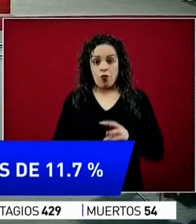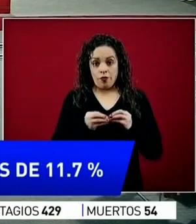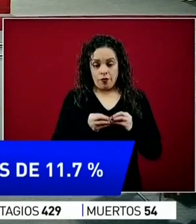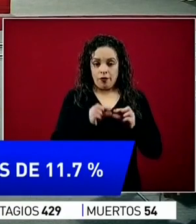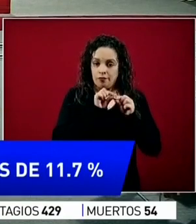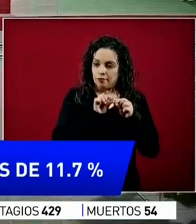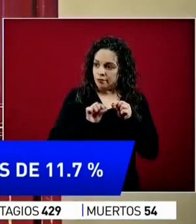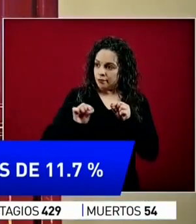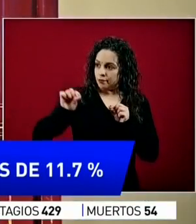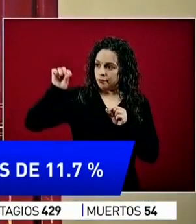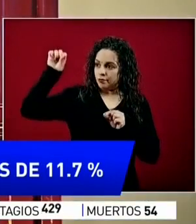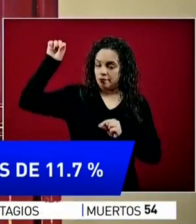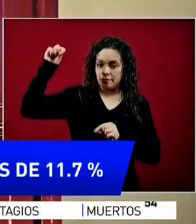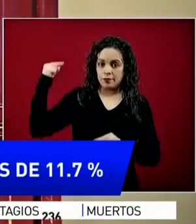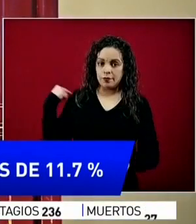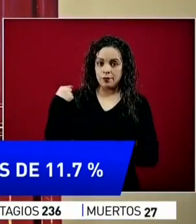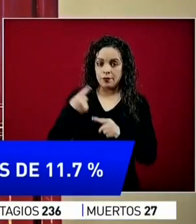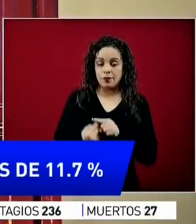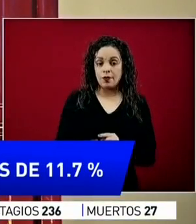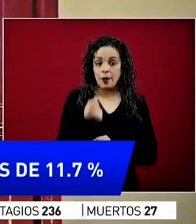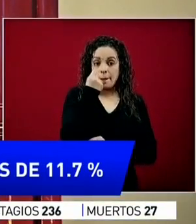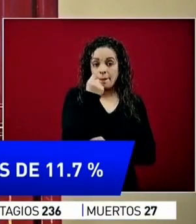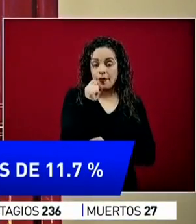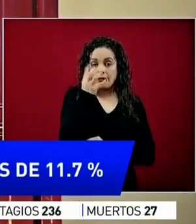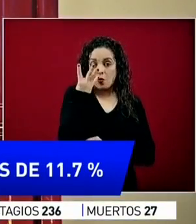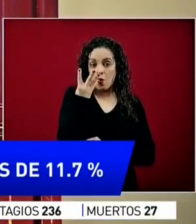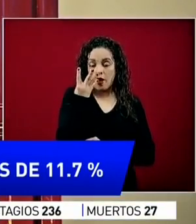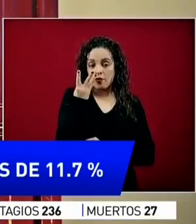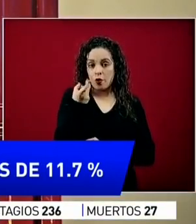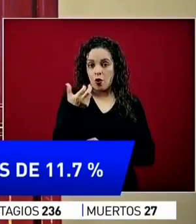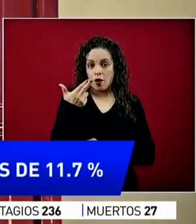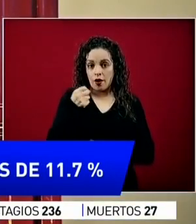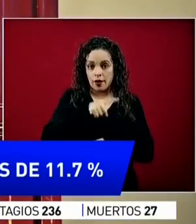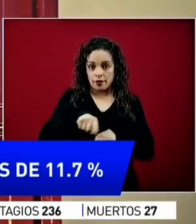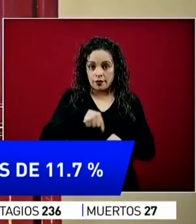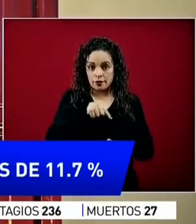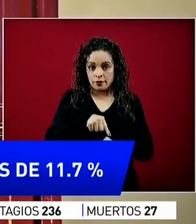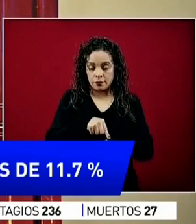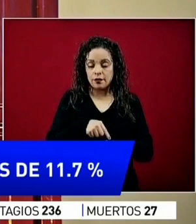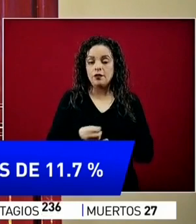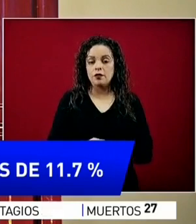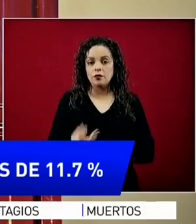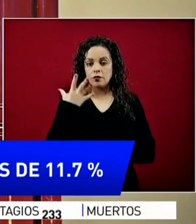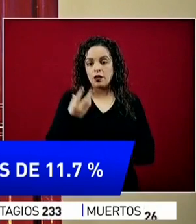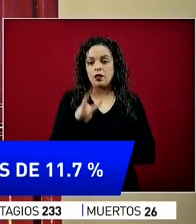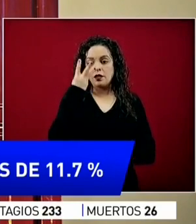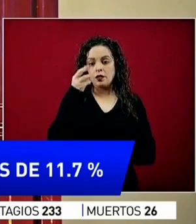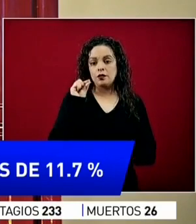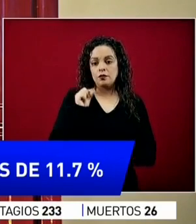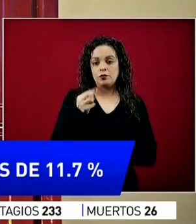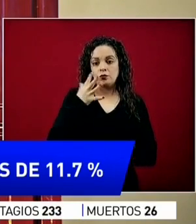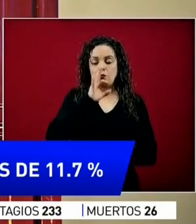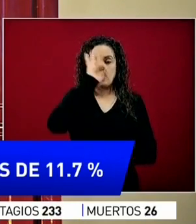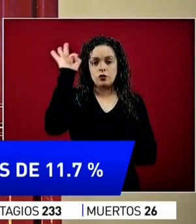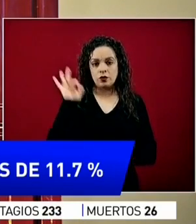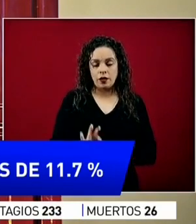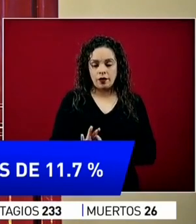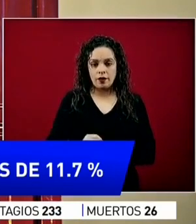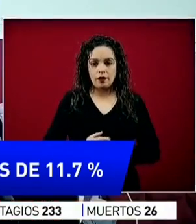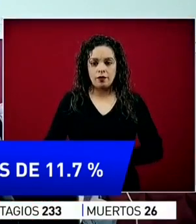que la global se ubica en 5.7%. Durante el informe sobre la situación de la pandemia, se dio a conocer que hasta el momento